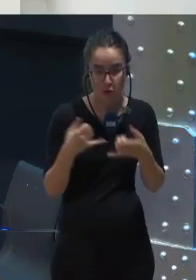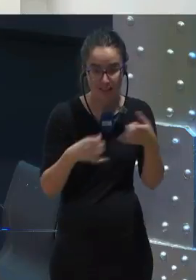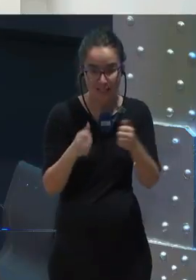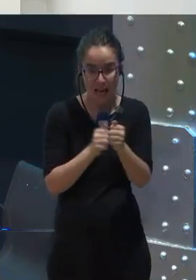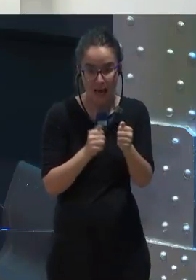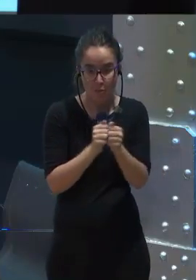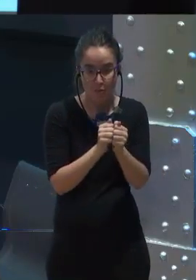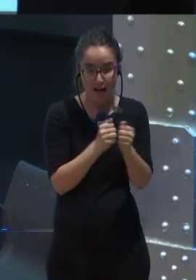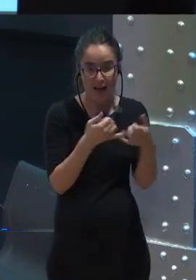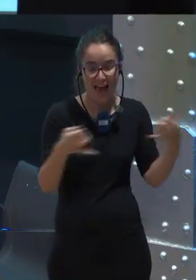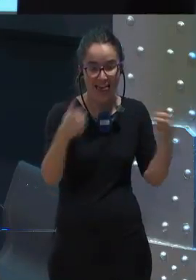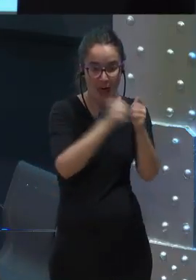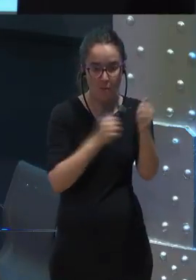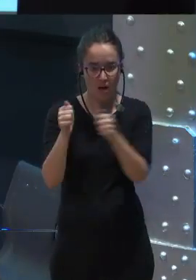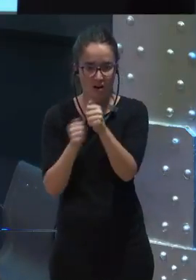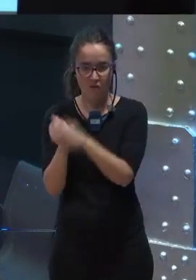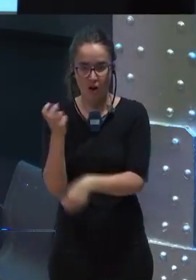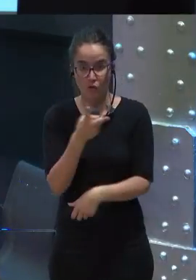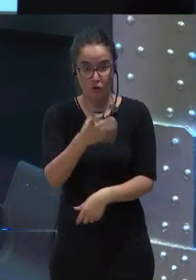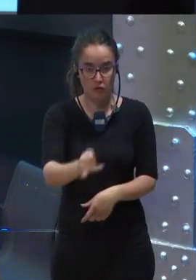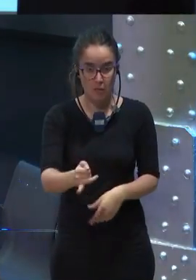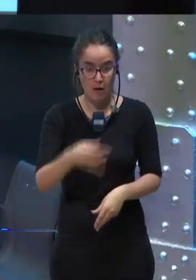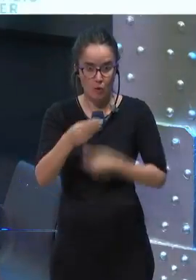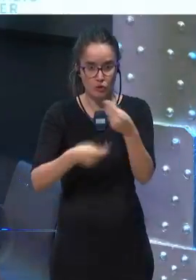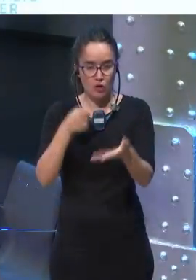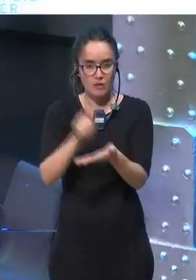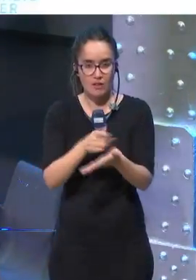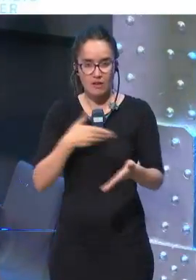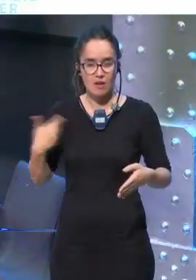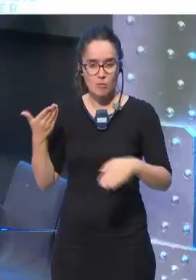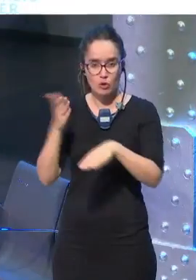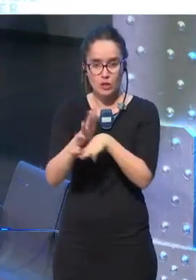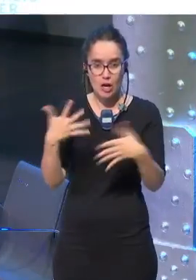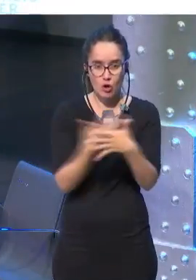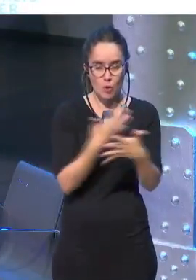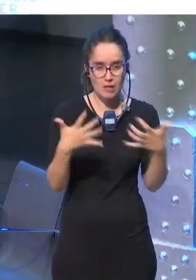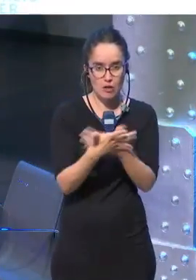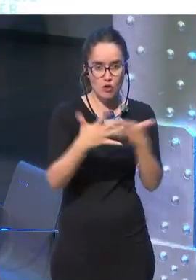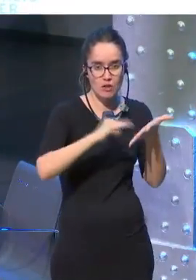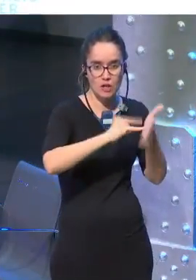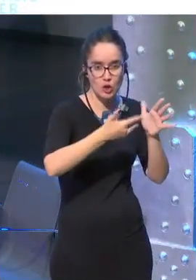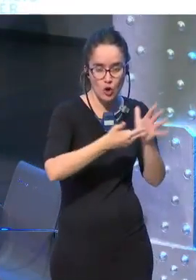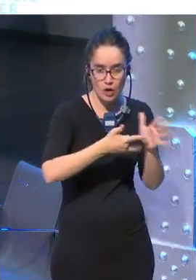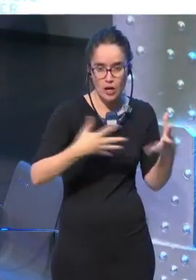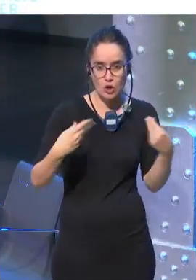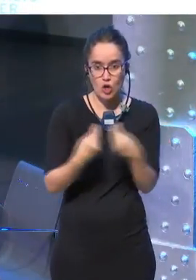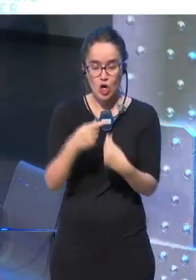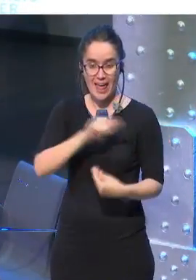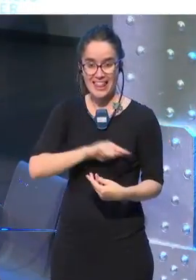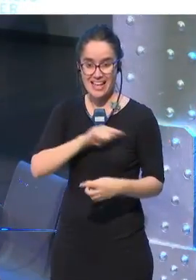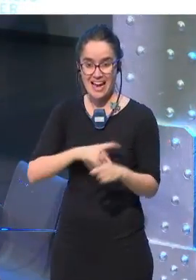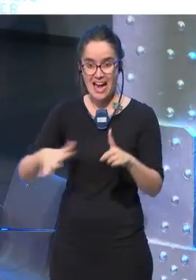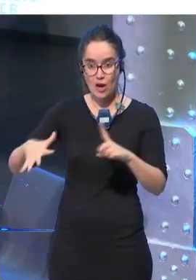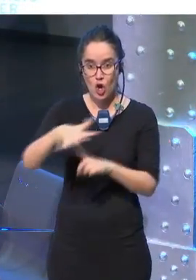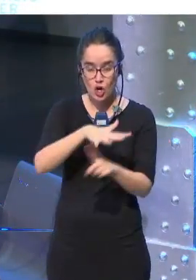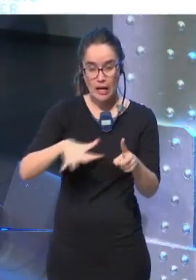y esa grava. Quería mostraros esta combinación de tecnología con ética ecológica